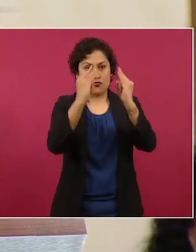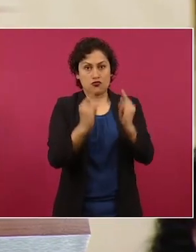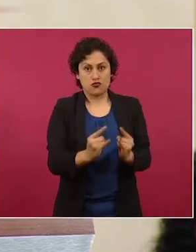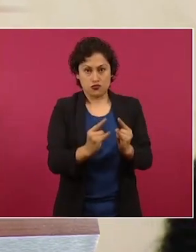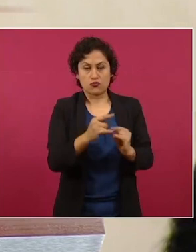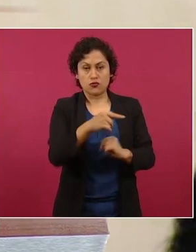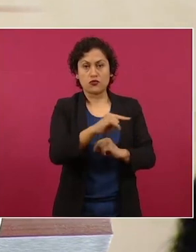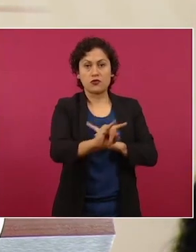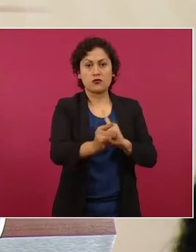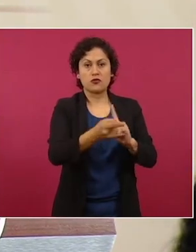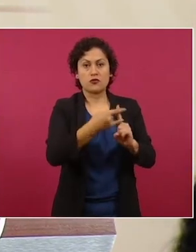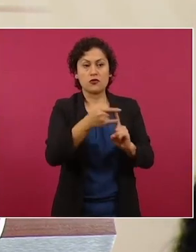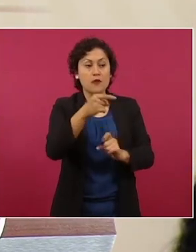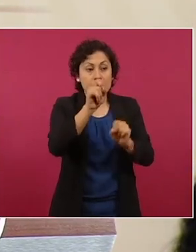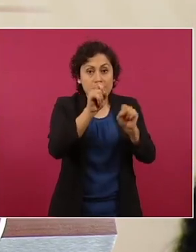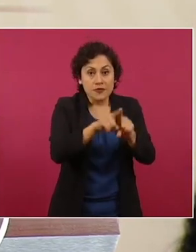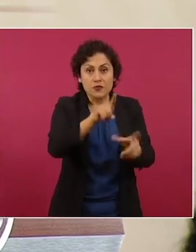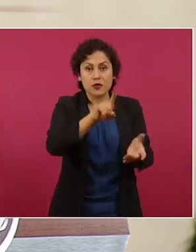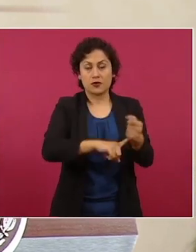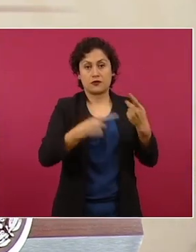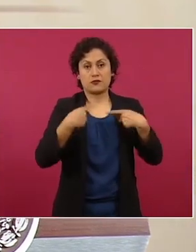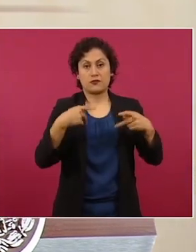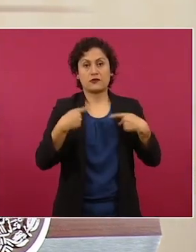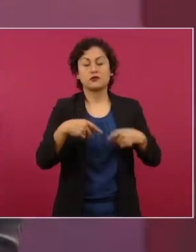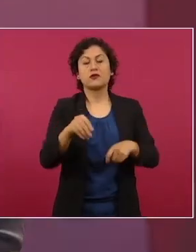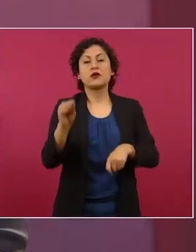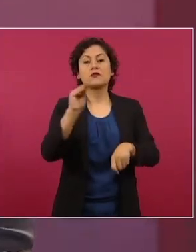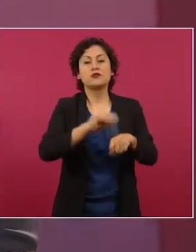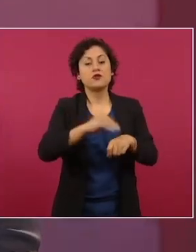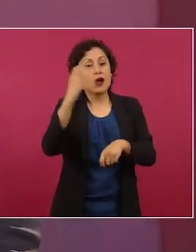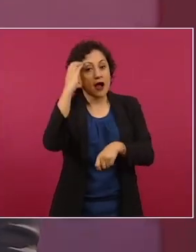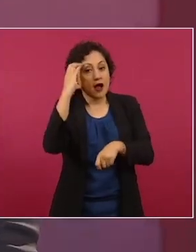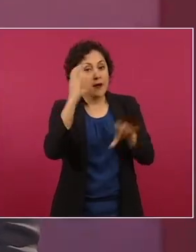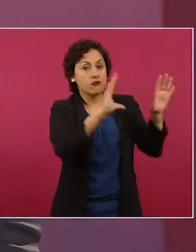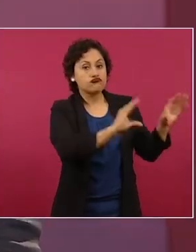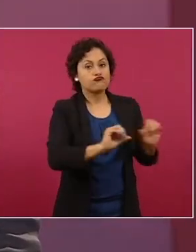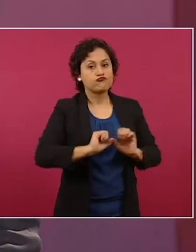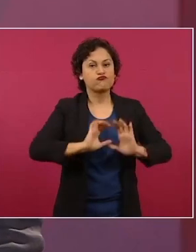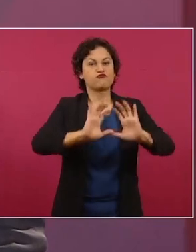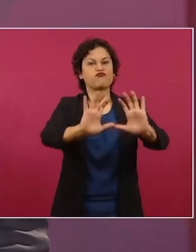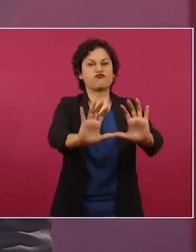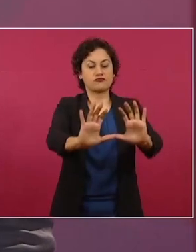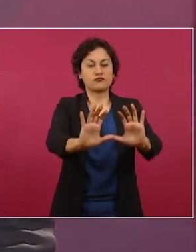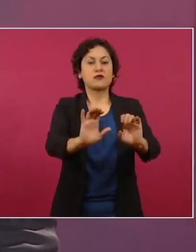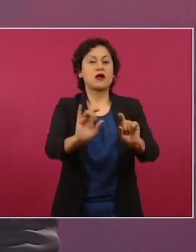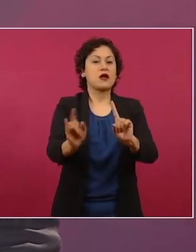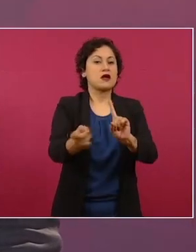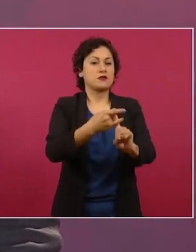Pusieron colchonetas del albergue y les prendieron fuego